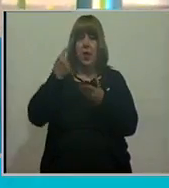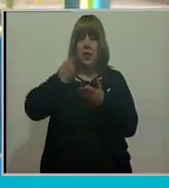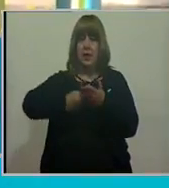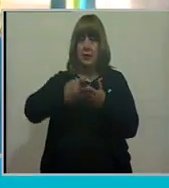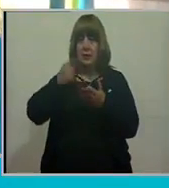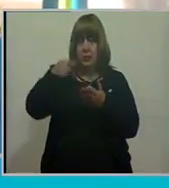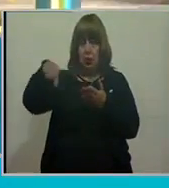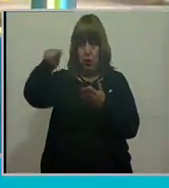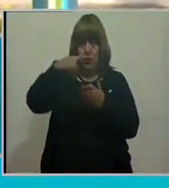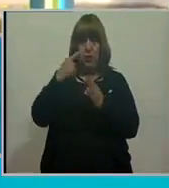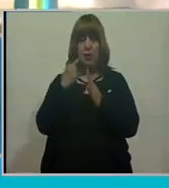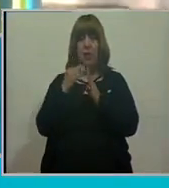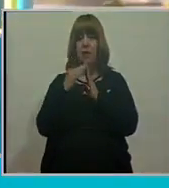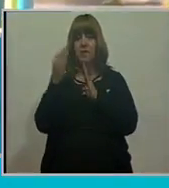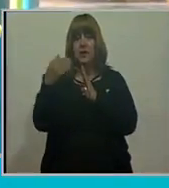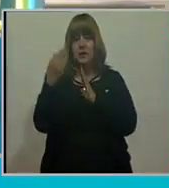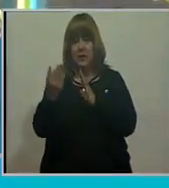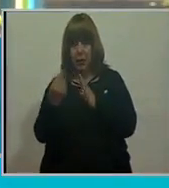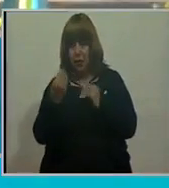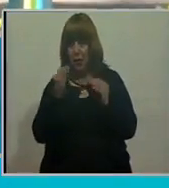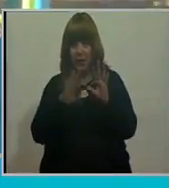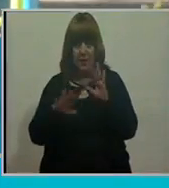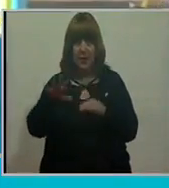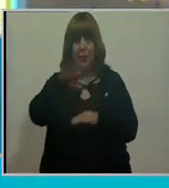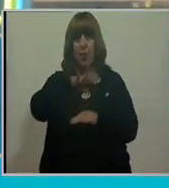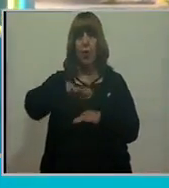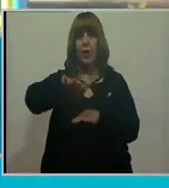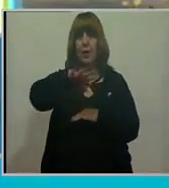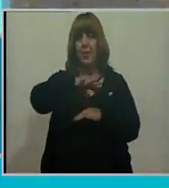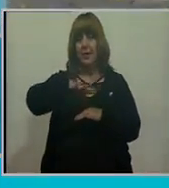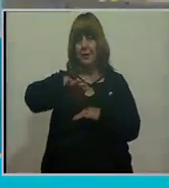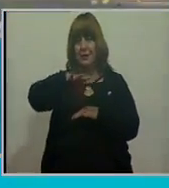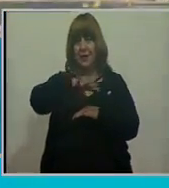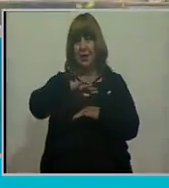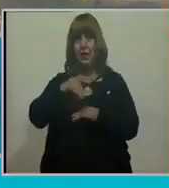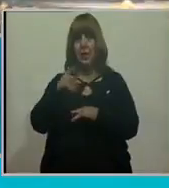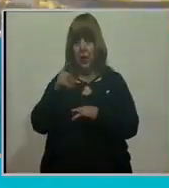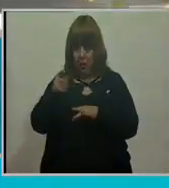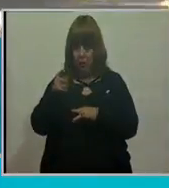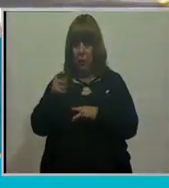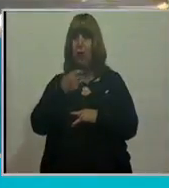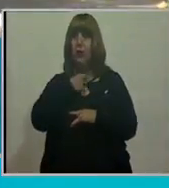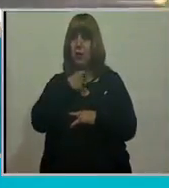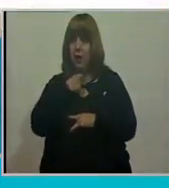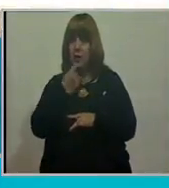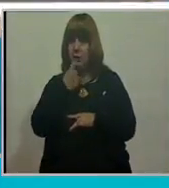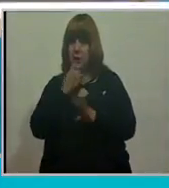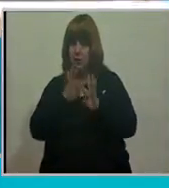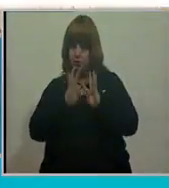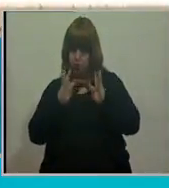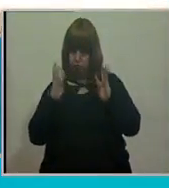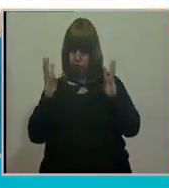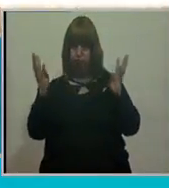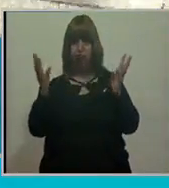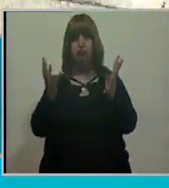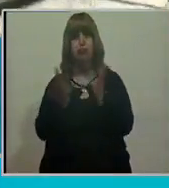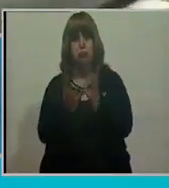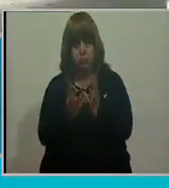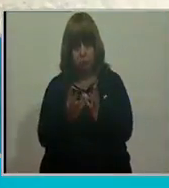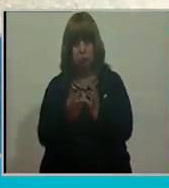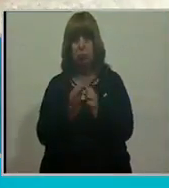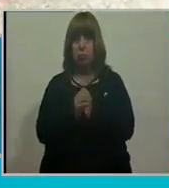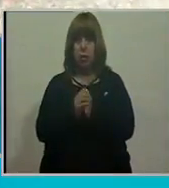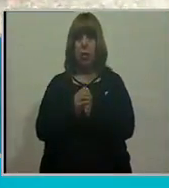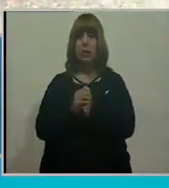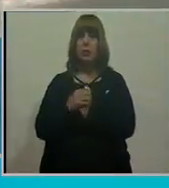llevan a cabo en cuanto a las acciones que se implementan y legitima precisamente las obras que se realizan en el barrio. Le preguntan a los